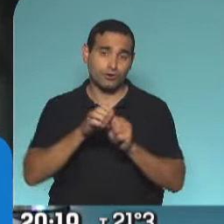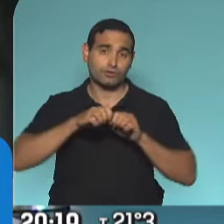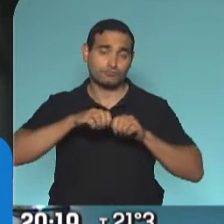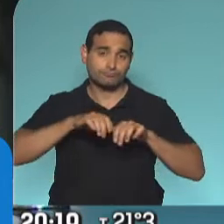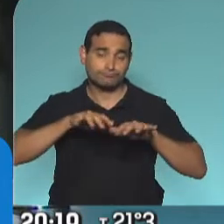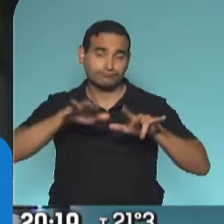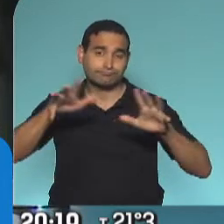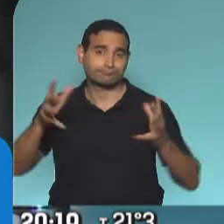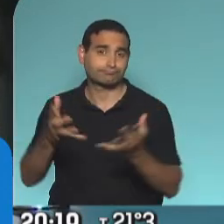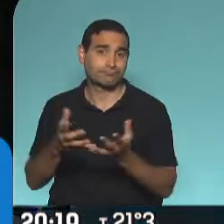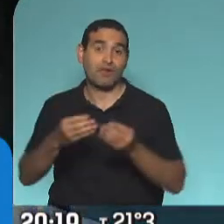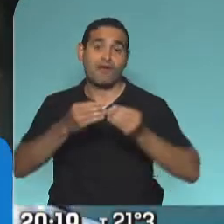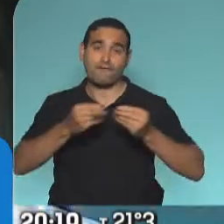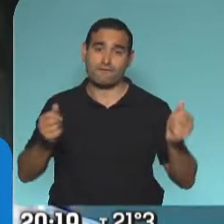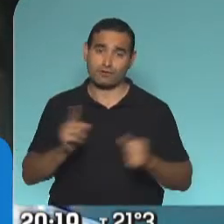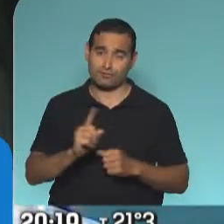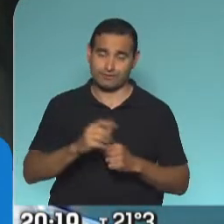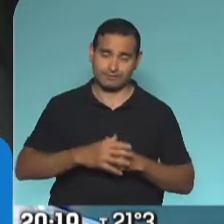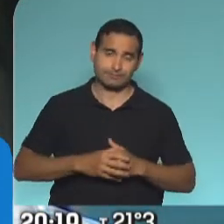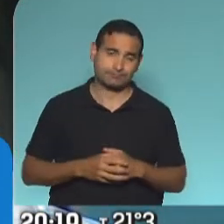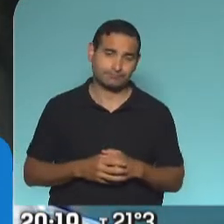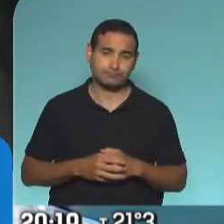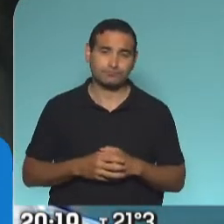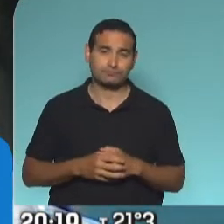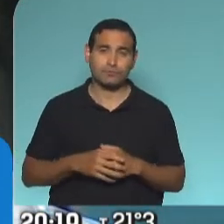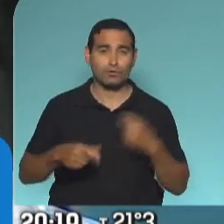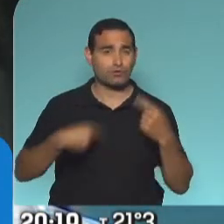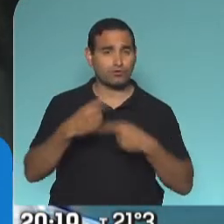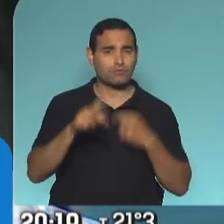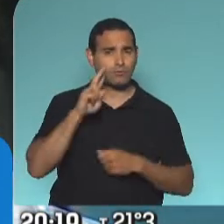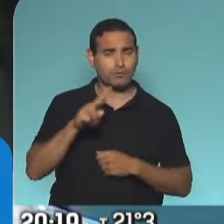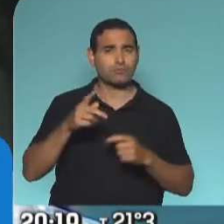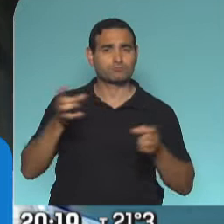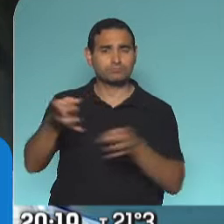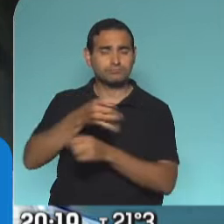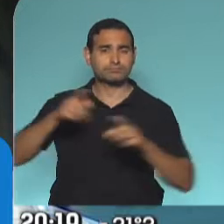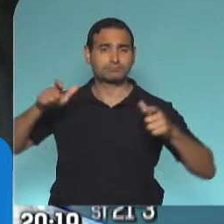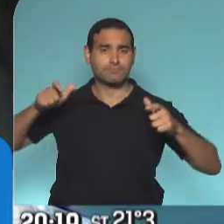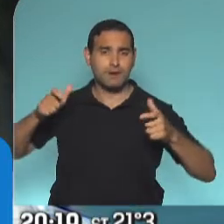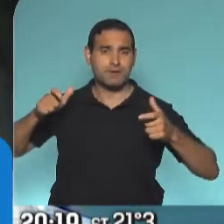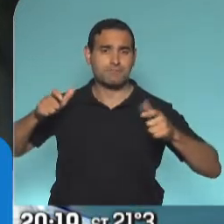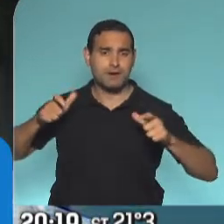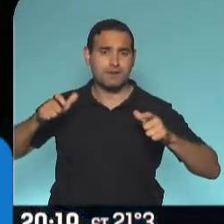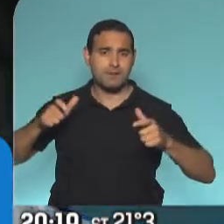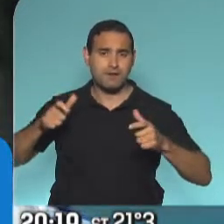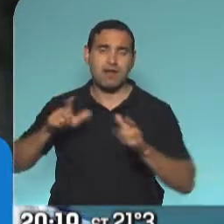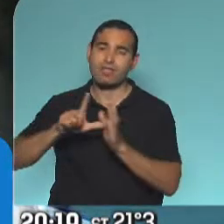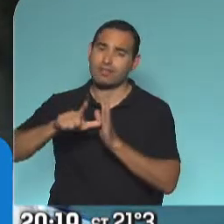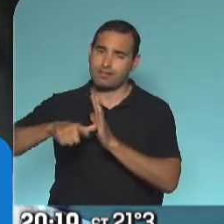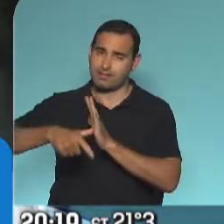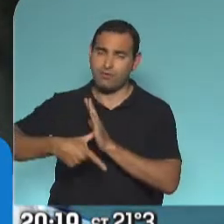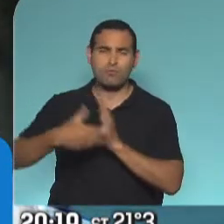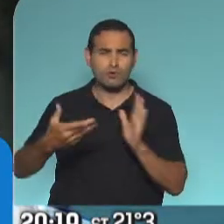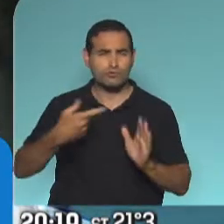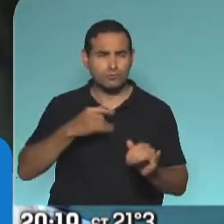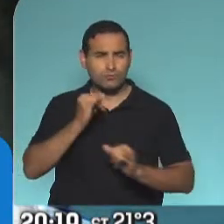pandemia no terminó. Se sigue observando una baja sistemática, permanente, pero lenta. Por eso yo